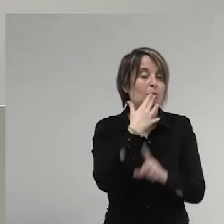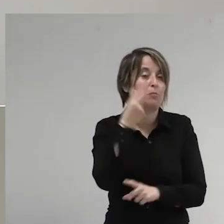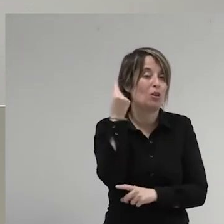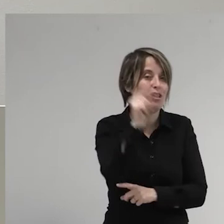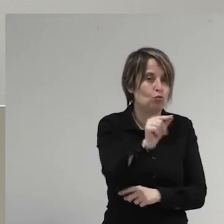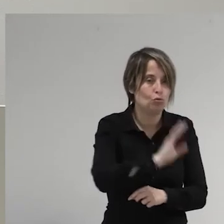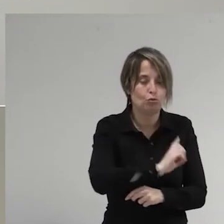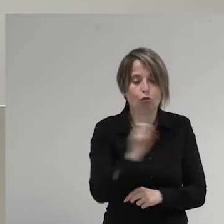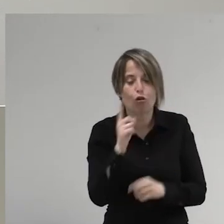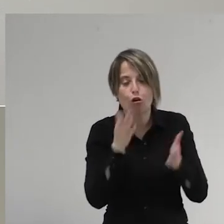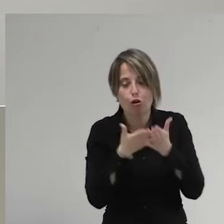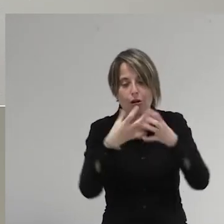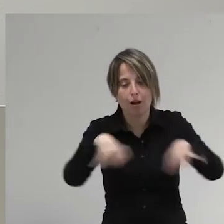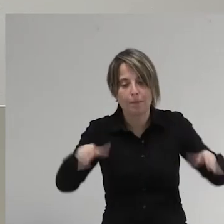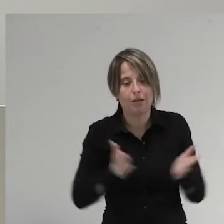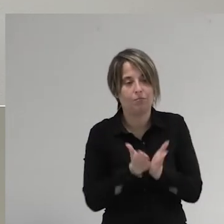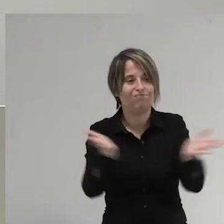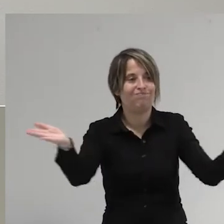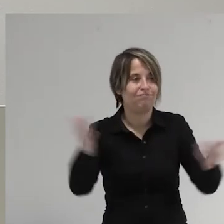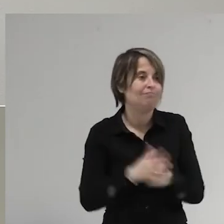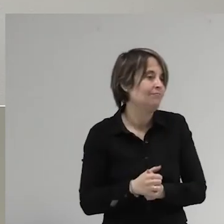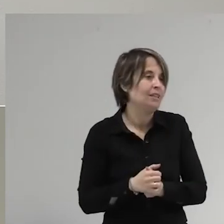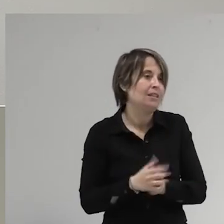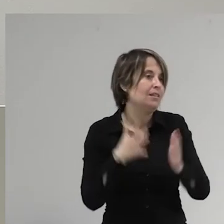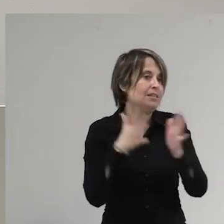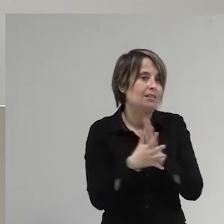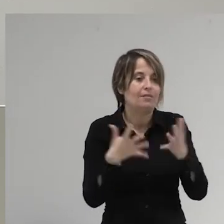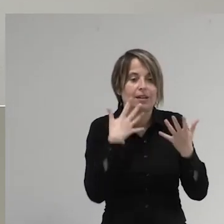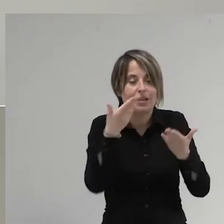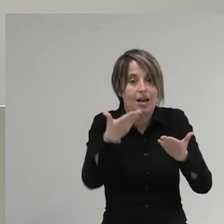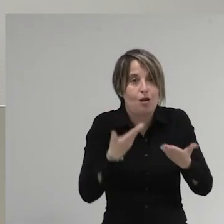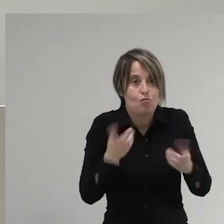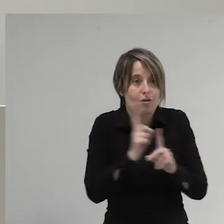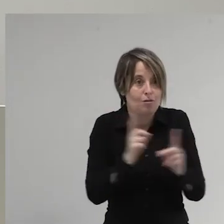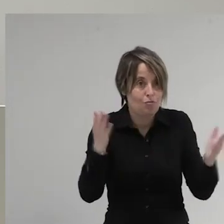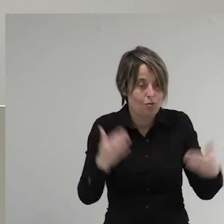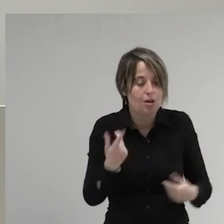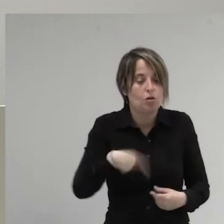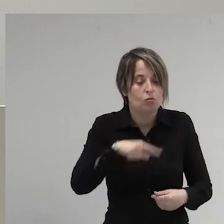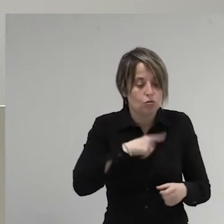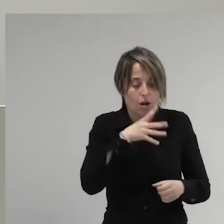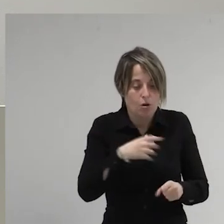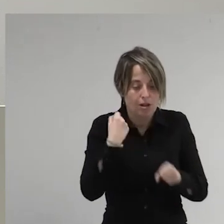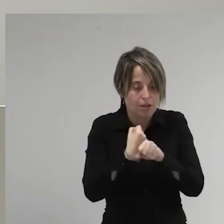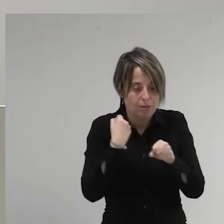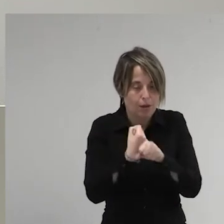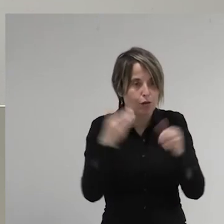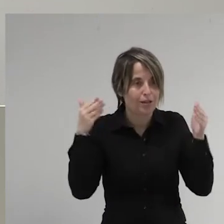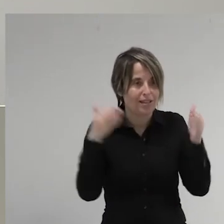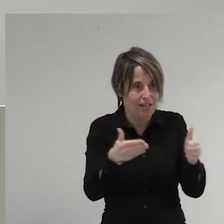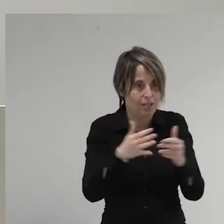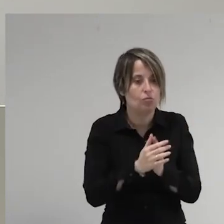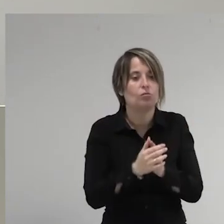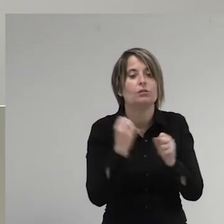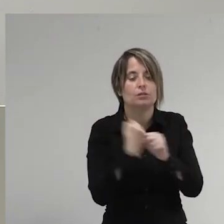que se produzcan itinerarios discriminatorios, bueno, como toda una serie de cosas que no ayudan. Entonces yo creo que se está trabajando en eso, o sea, hay que